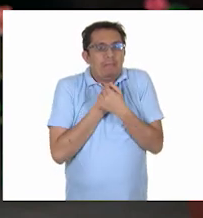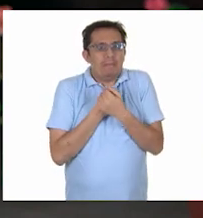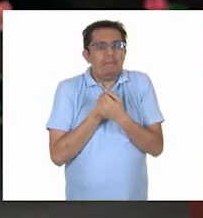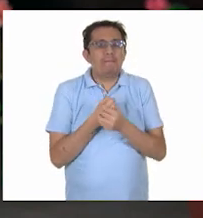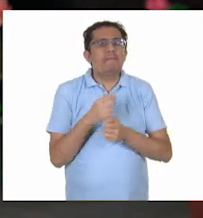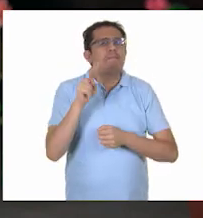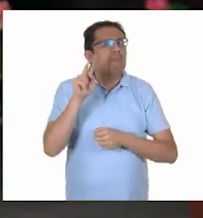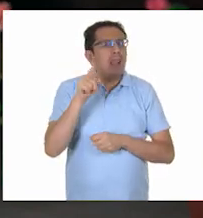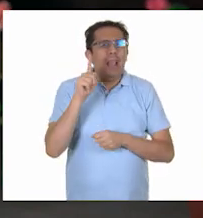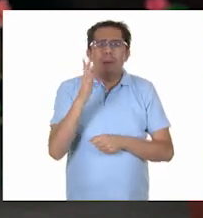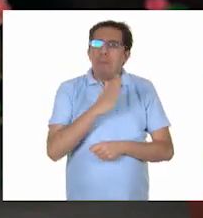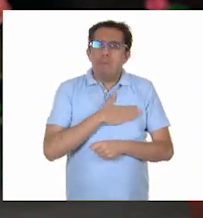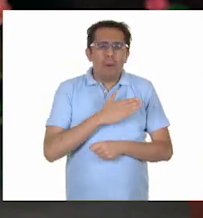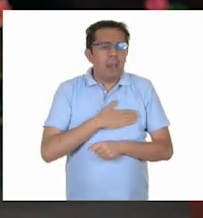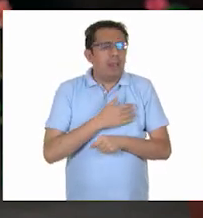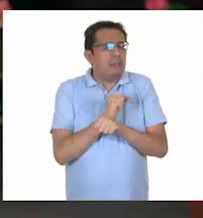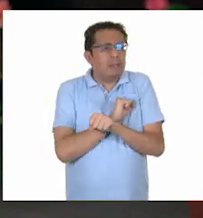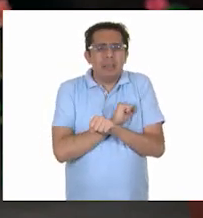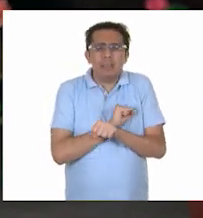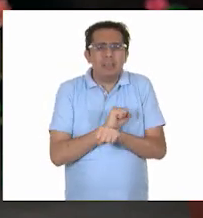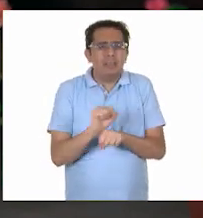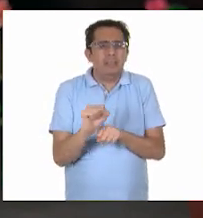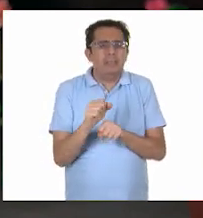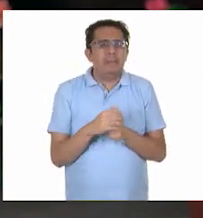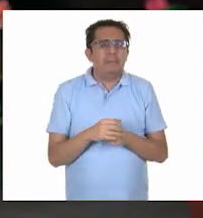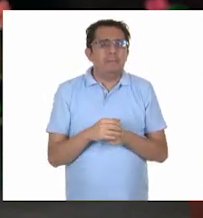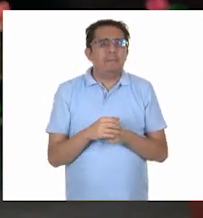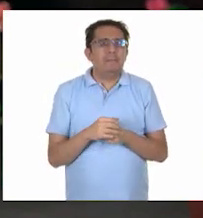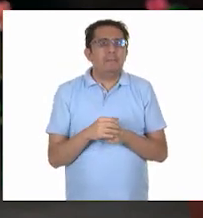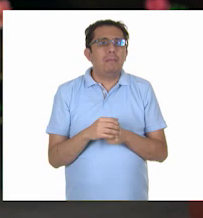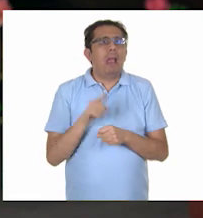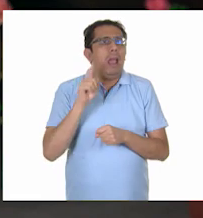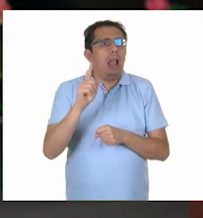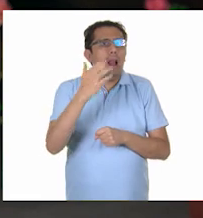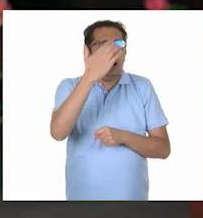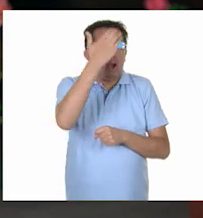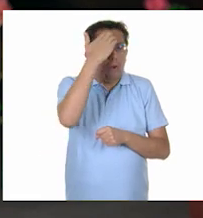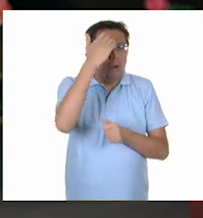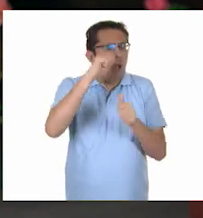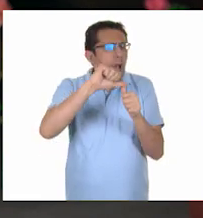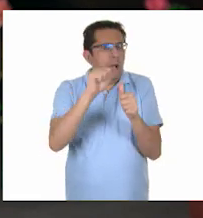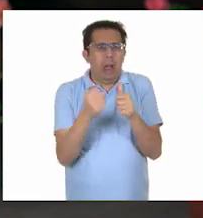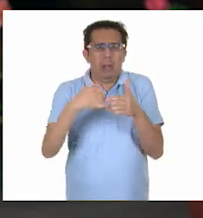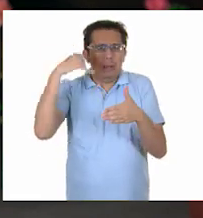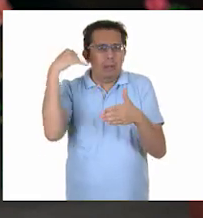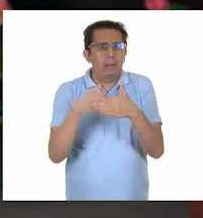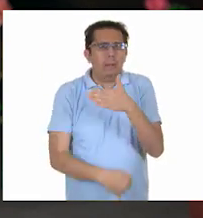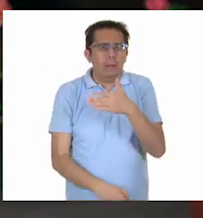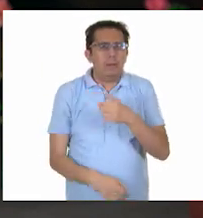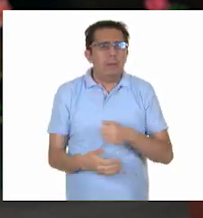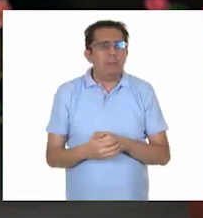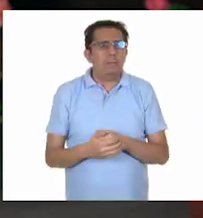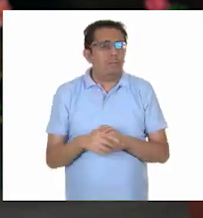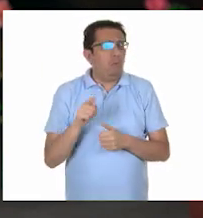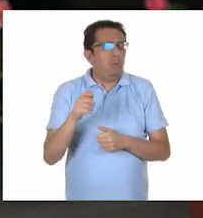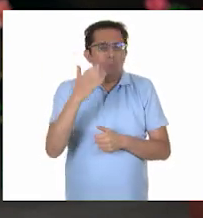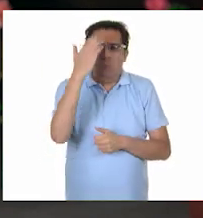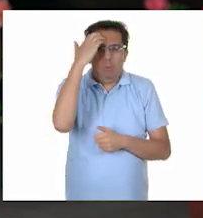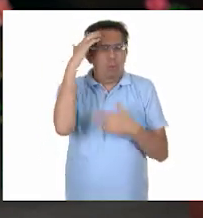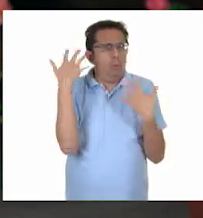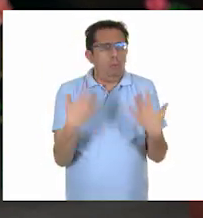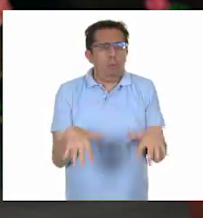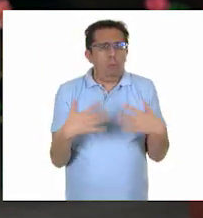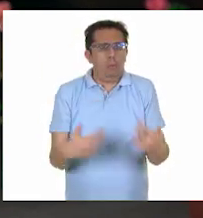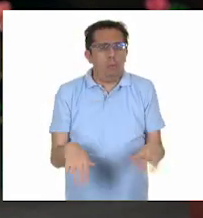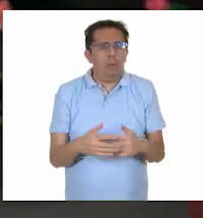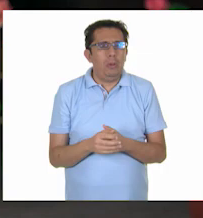noble, sencillo y muy conocedor del arte. Muy conocedor.